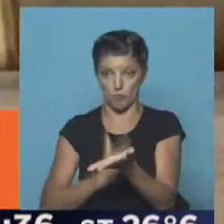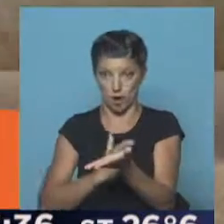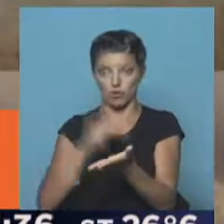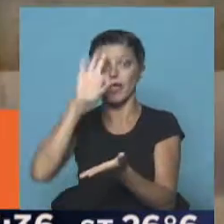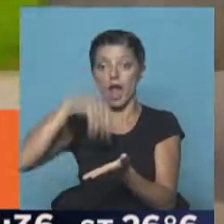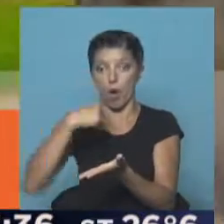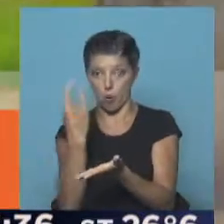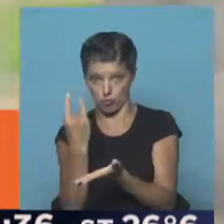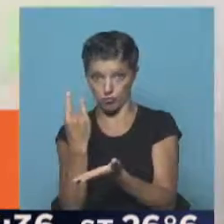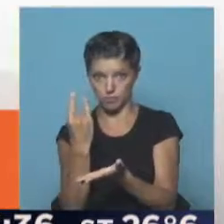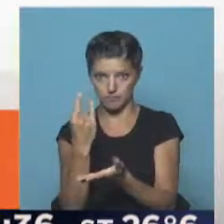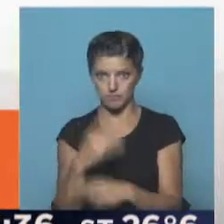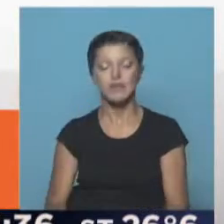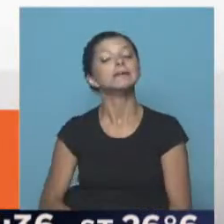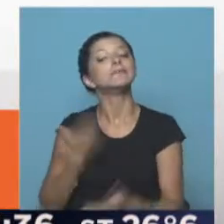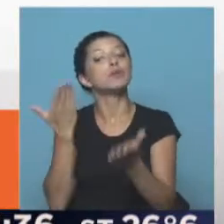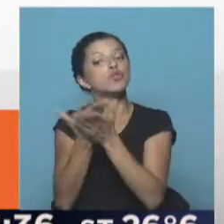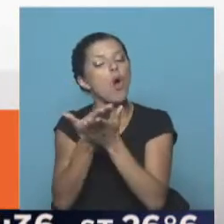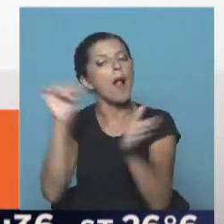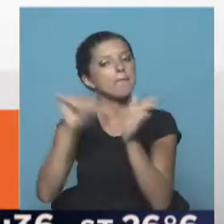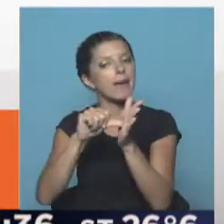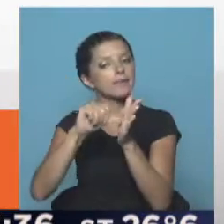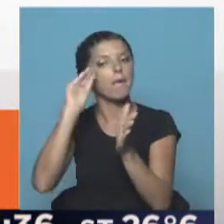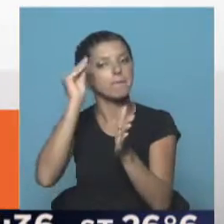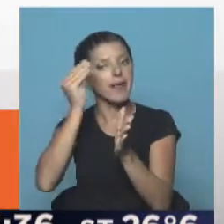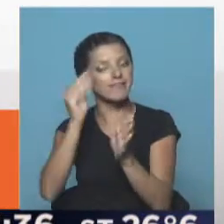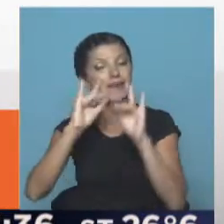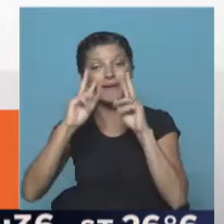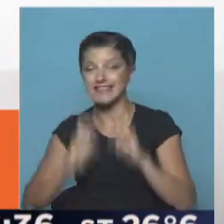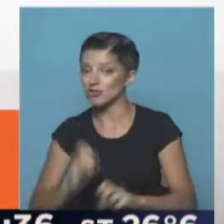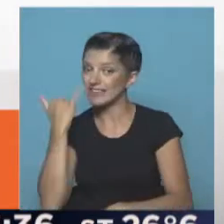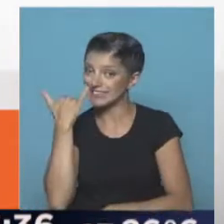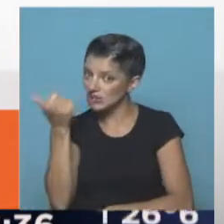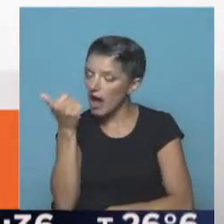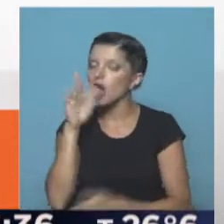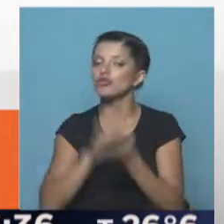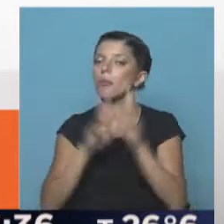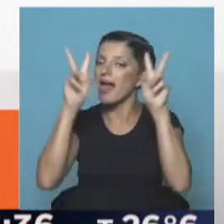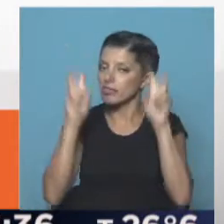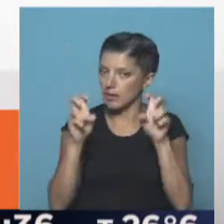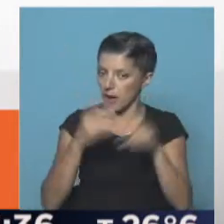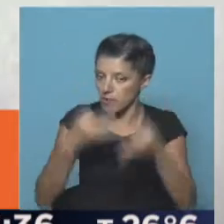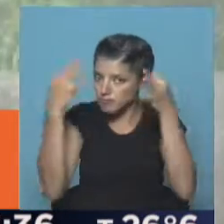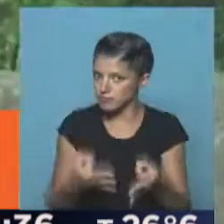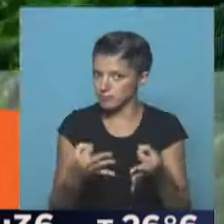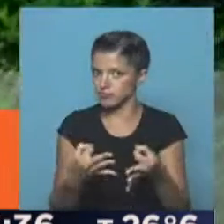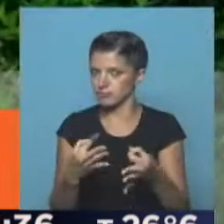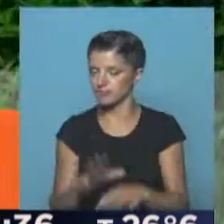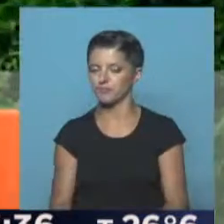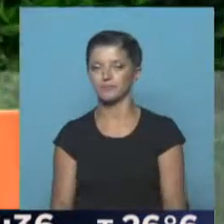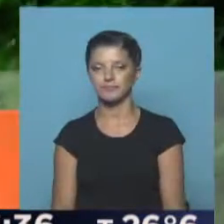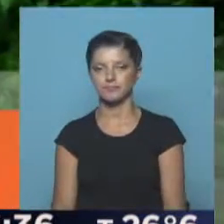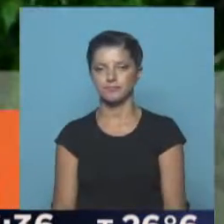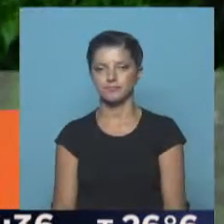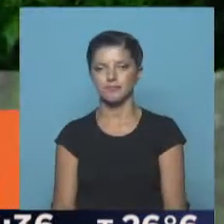Unidas, ACNUD, exigió a Brasil una investigación inmediata, imparcial y efectiva. Estos